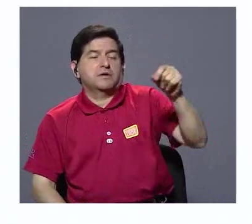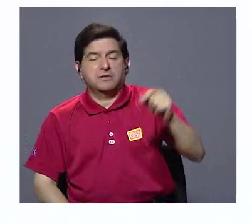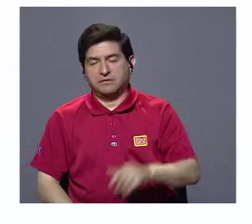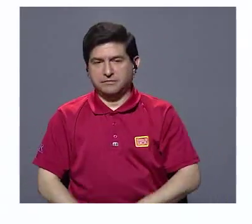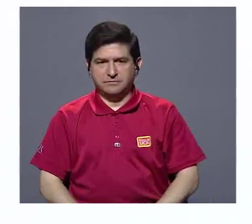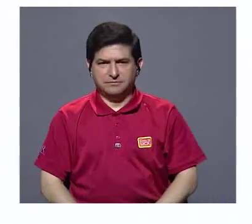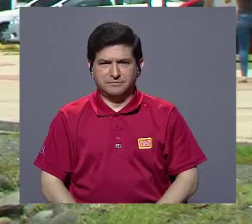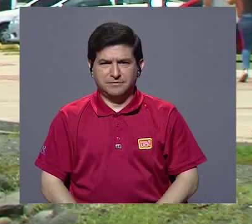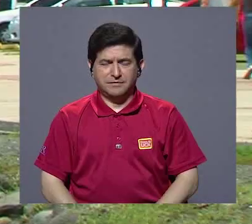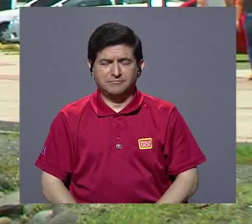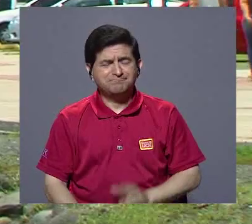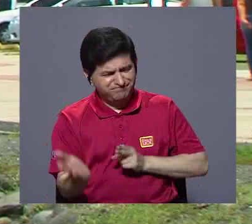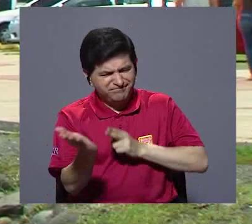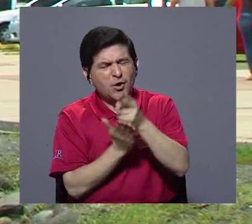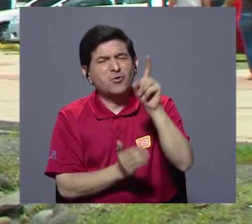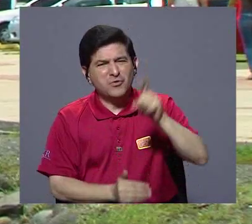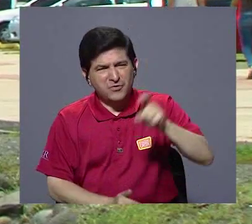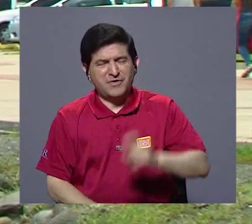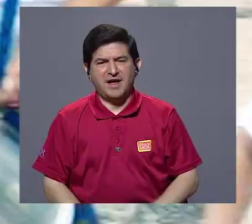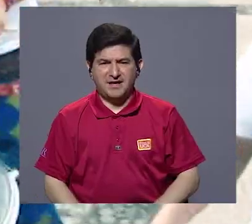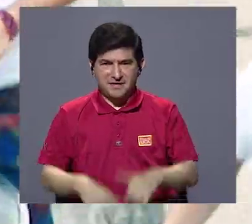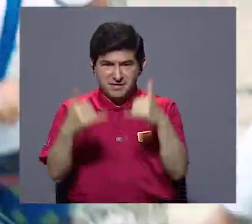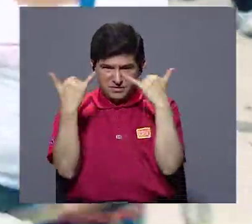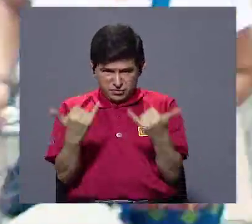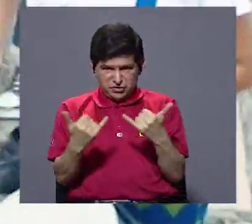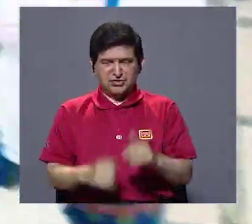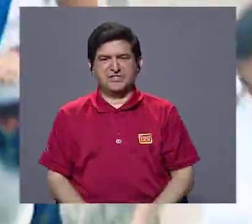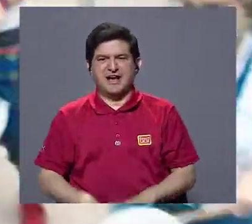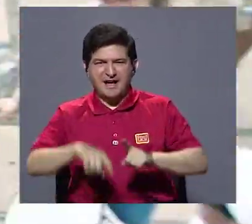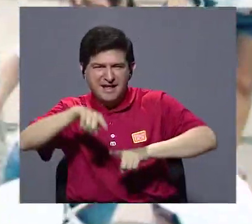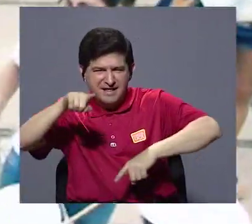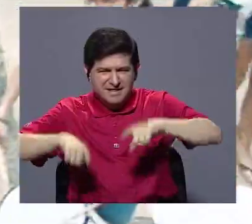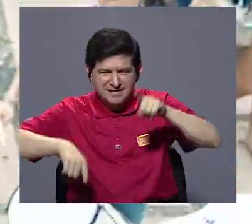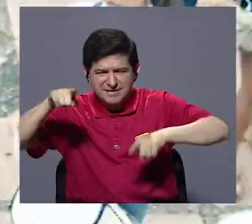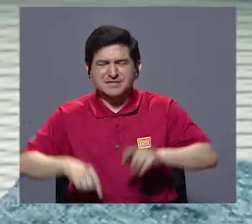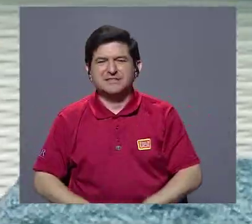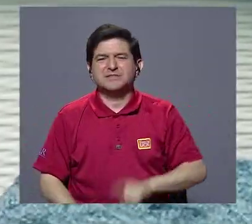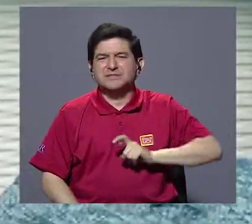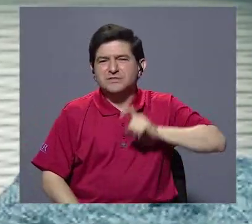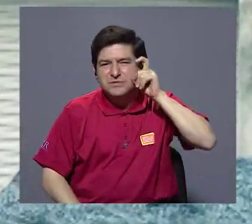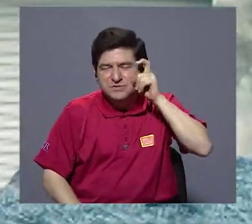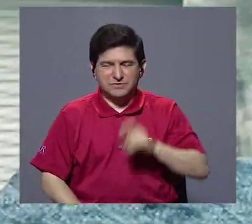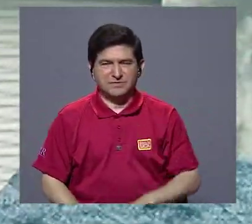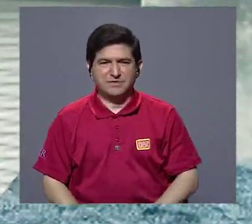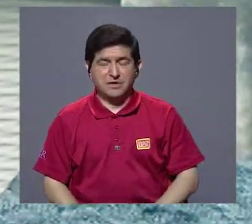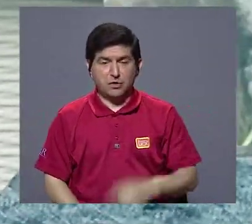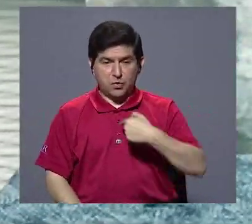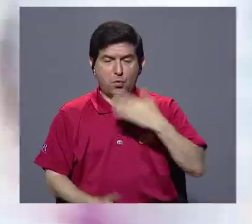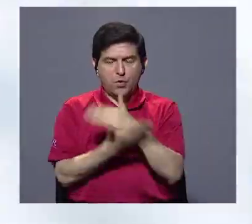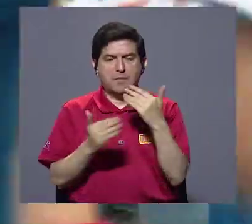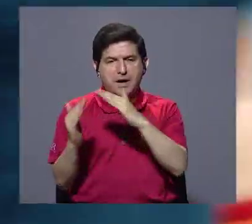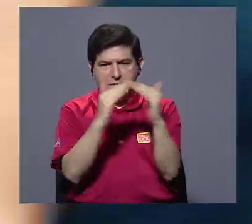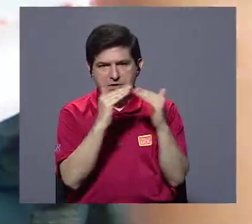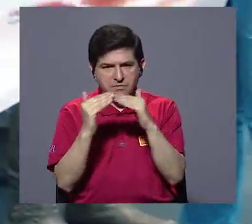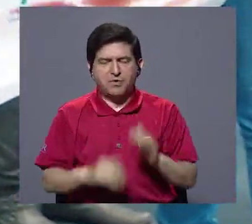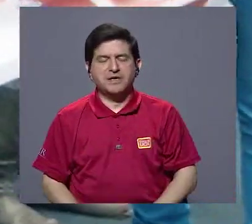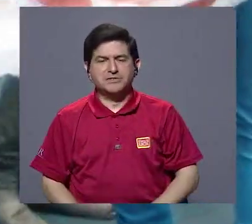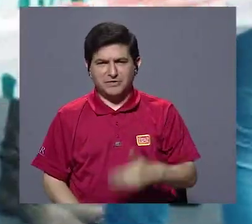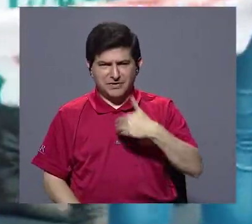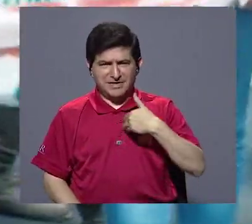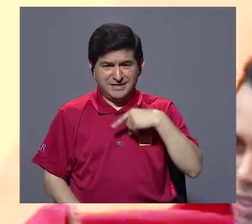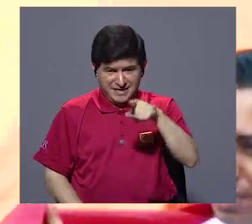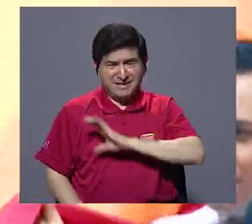área rural, etc. Y hay que ser honesto. Ya ser sexualmente diverso ser parte de una